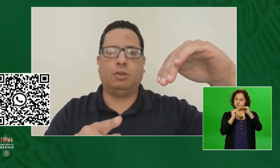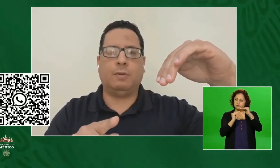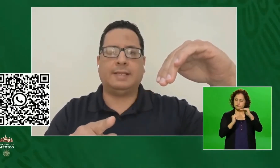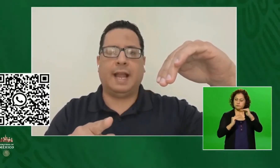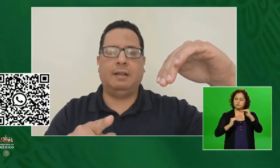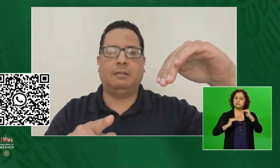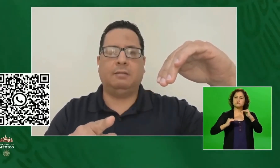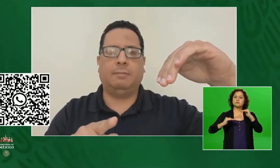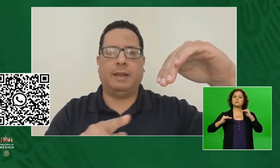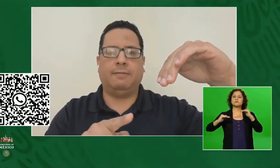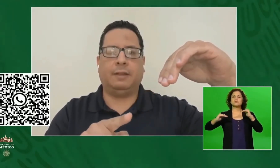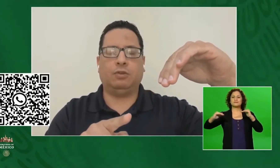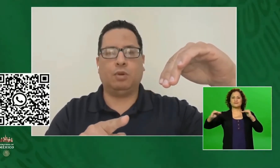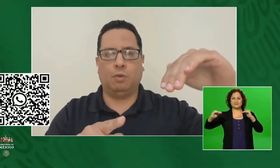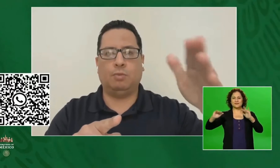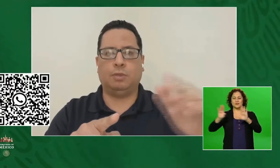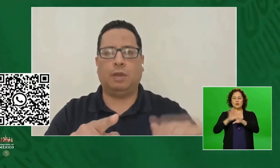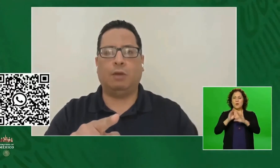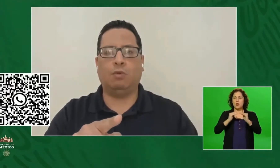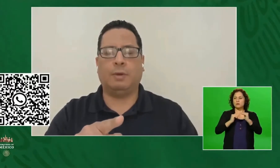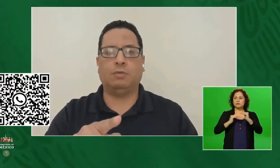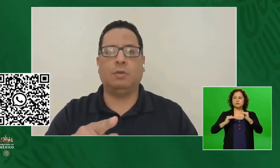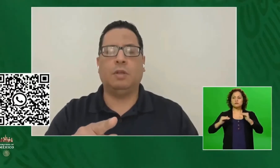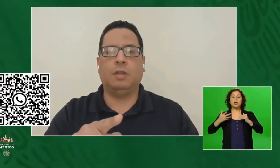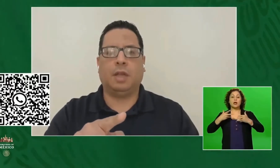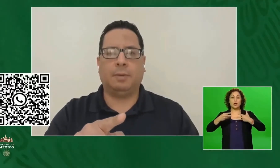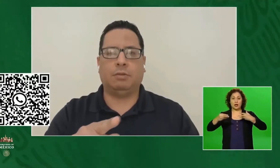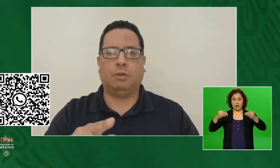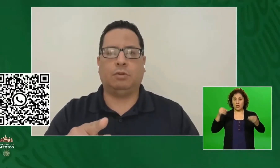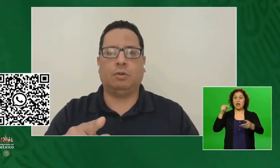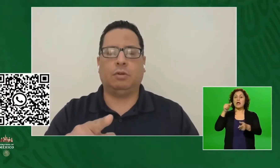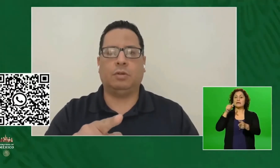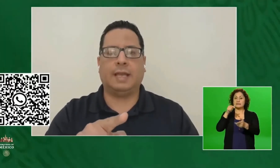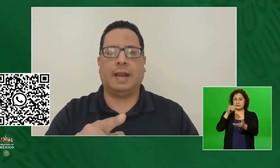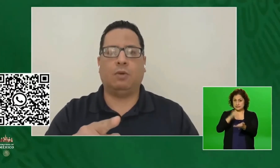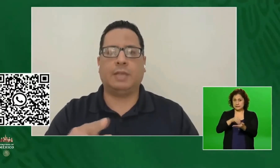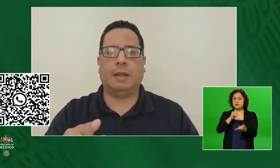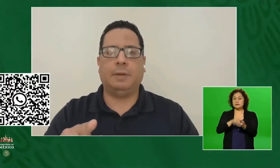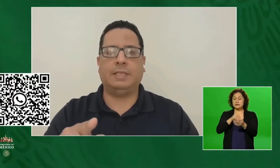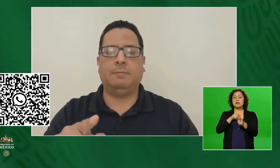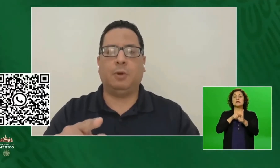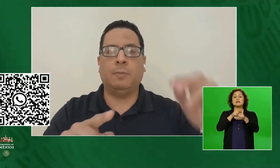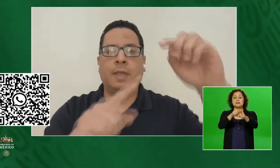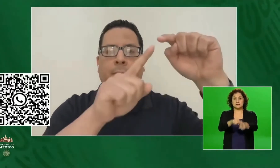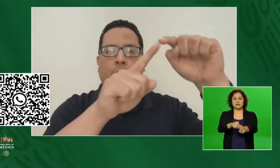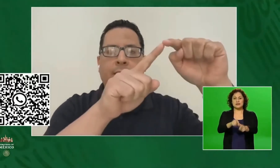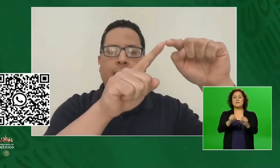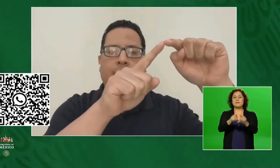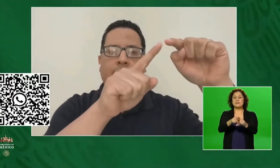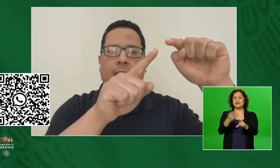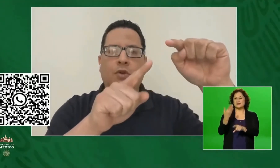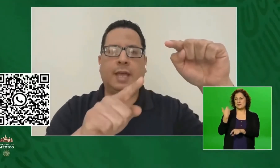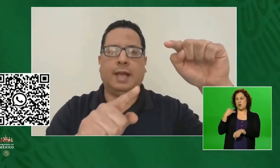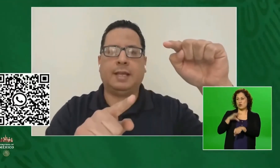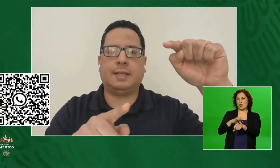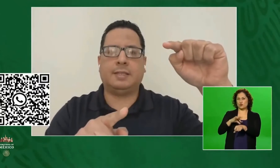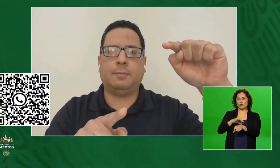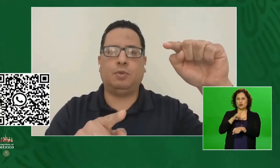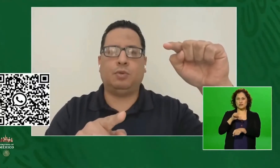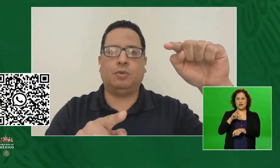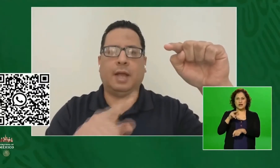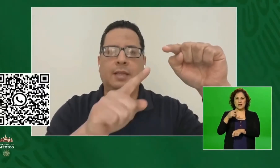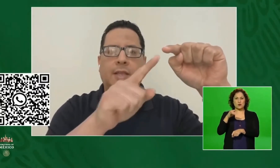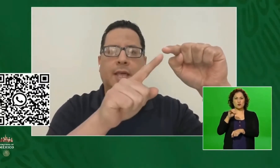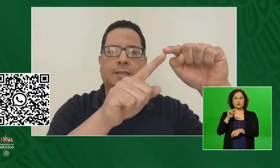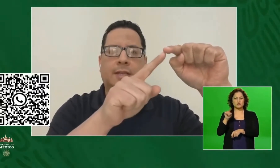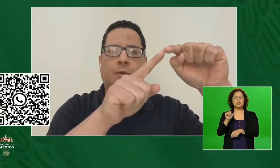un comportamiento basal para efectos como lo hemos visto en la curva azul que presentó el doctor Zaragoza al principio. Pero hay entidades que no llegan hasta